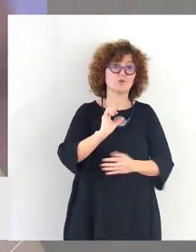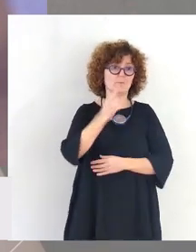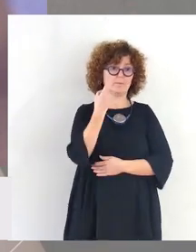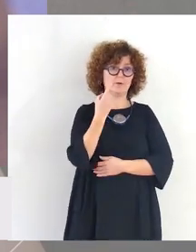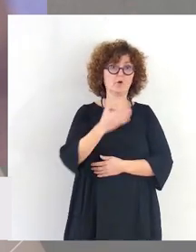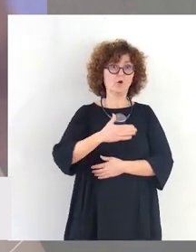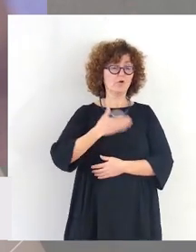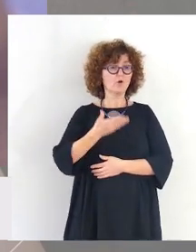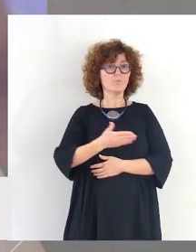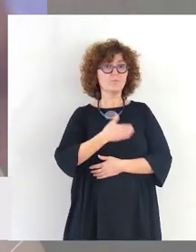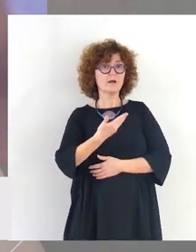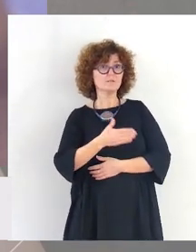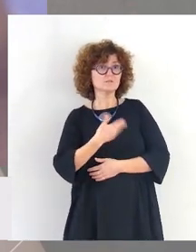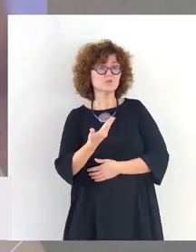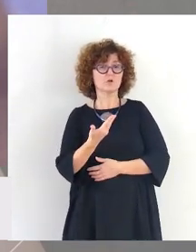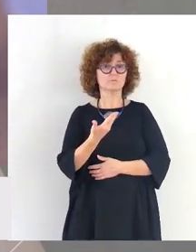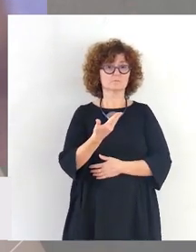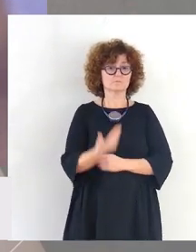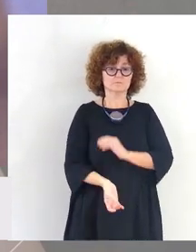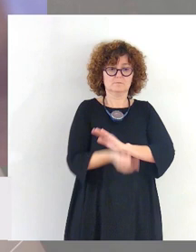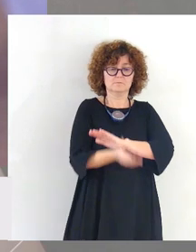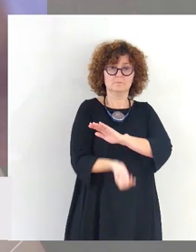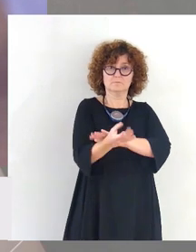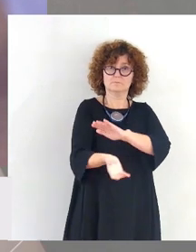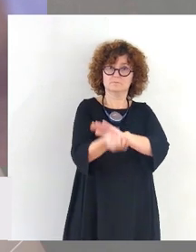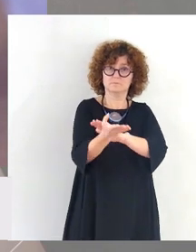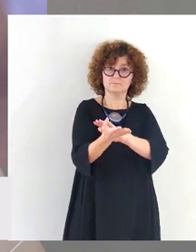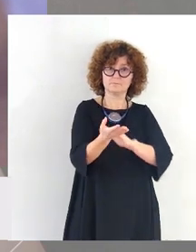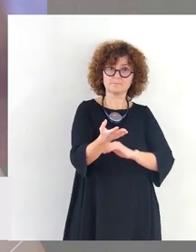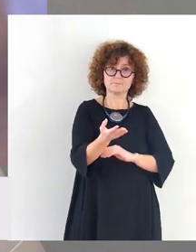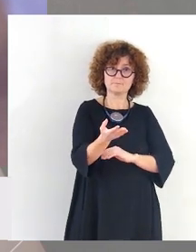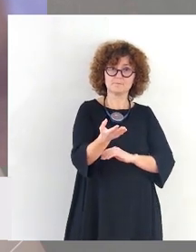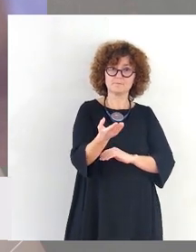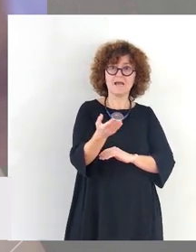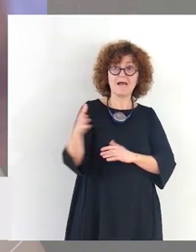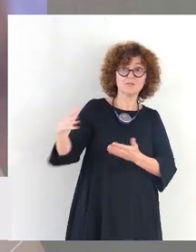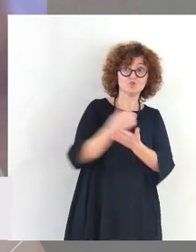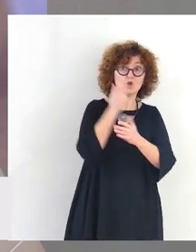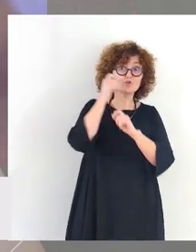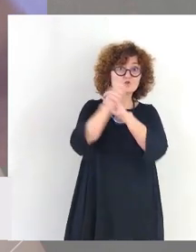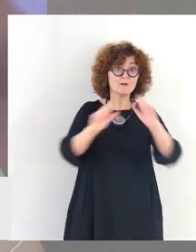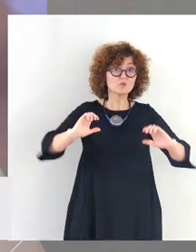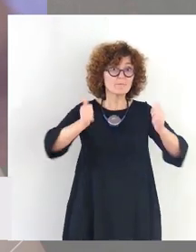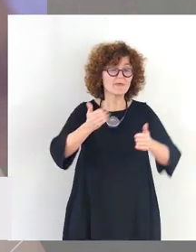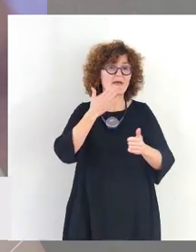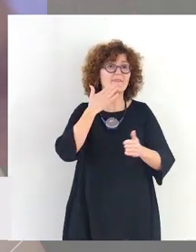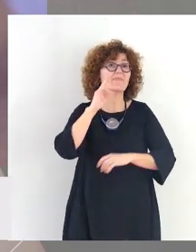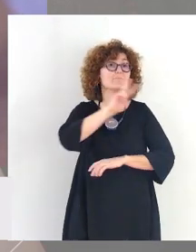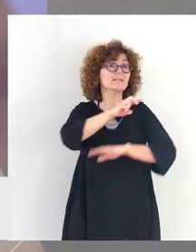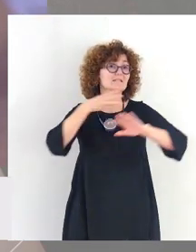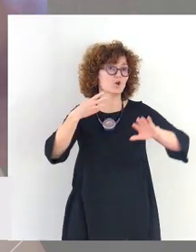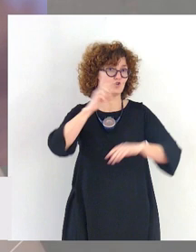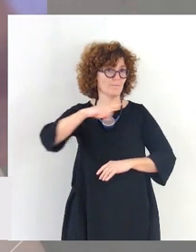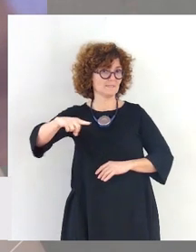sentimiento que espontáneamente aparece en todos los niños hacia los 28 meses empieza a desaparecer según